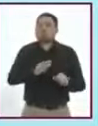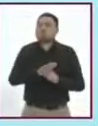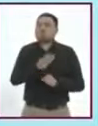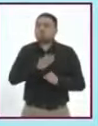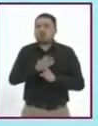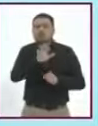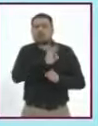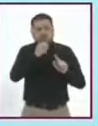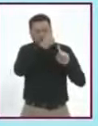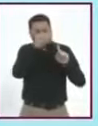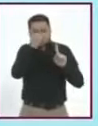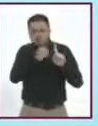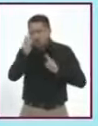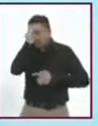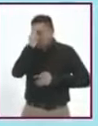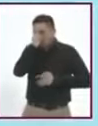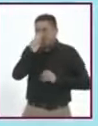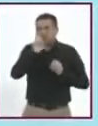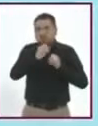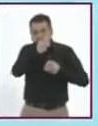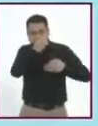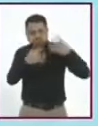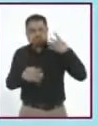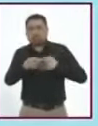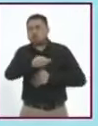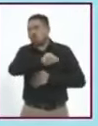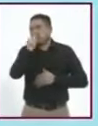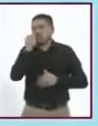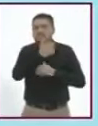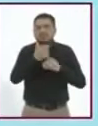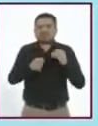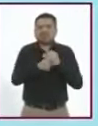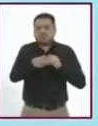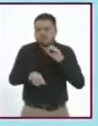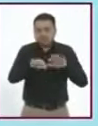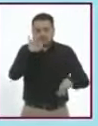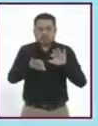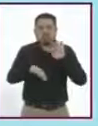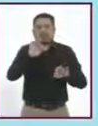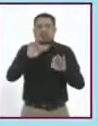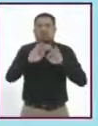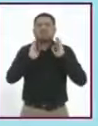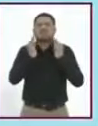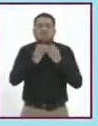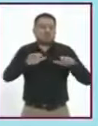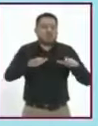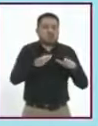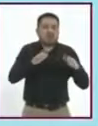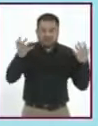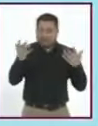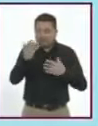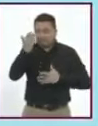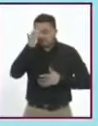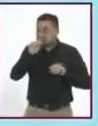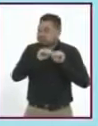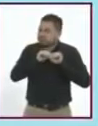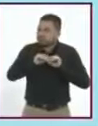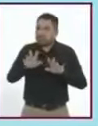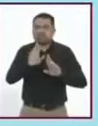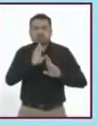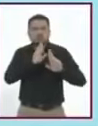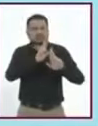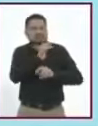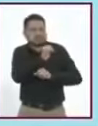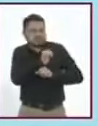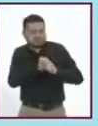en orden lógico o jerárquico. Por otra parte, elegir el tipo de formato con el que se darán a conocer los resultados de